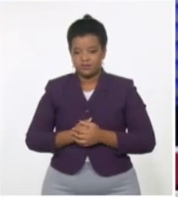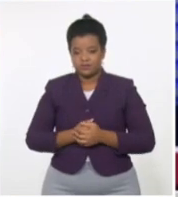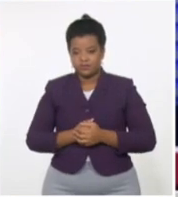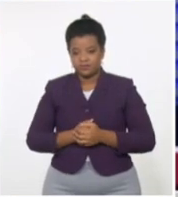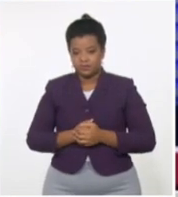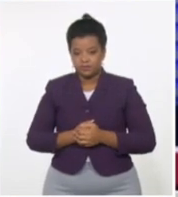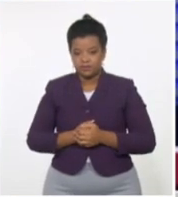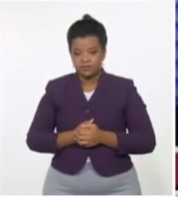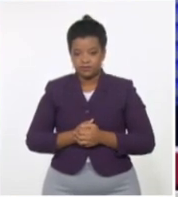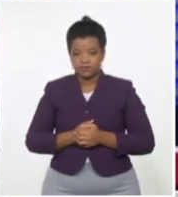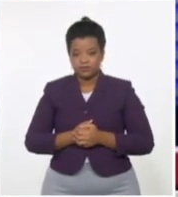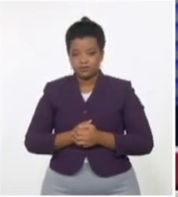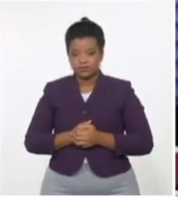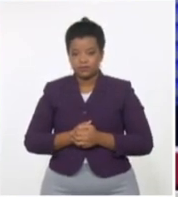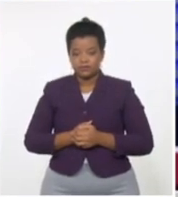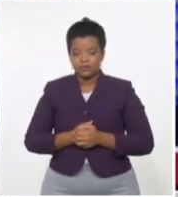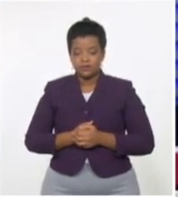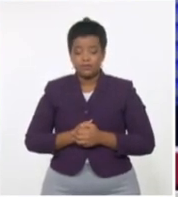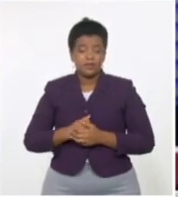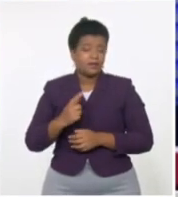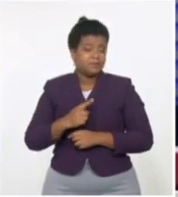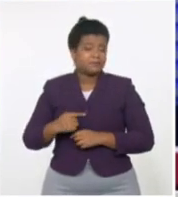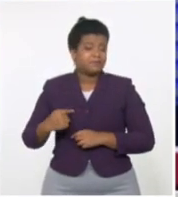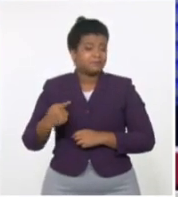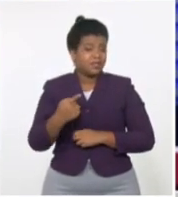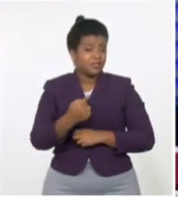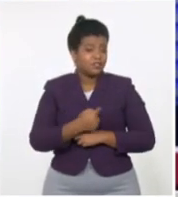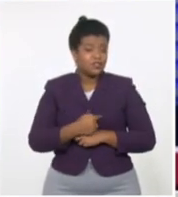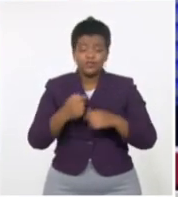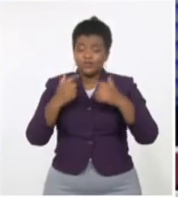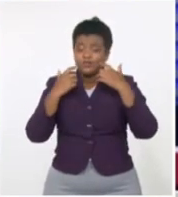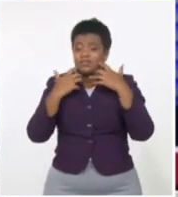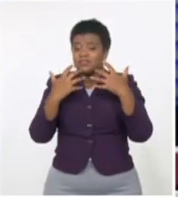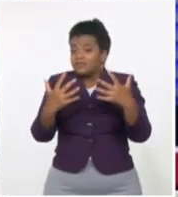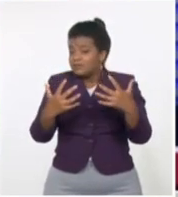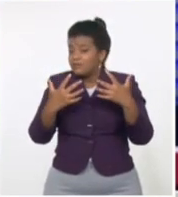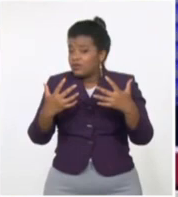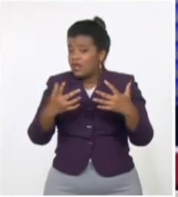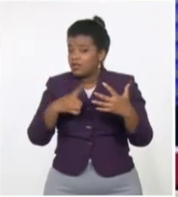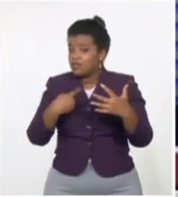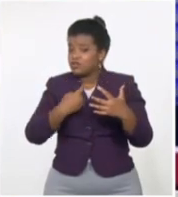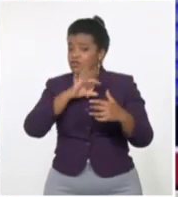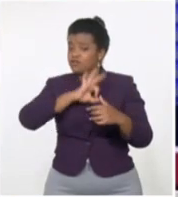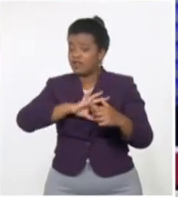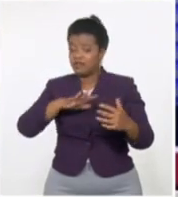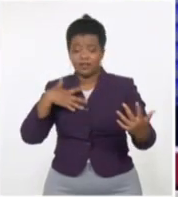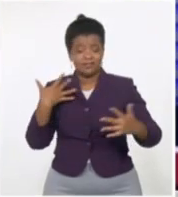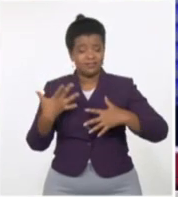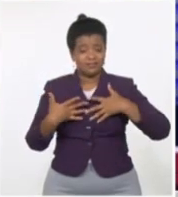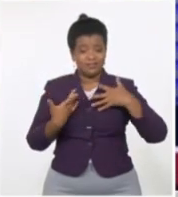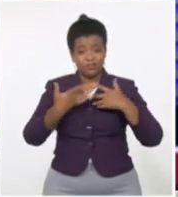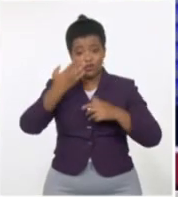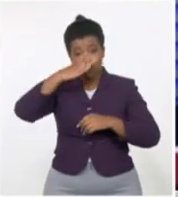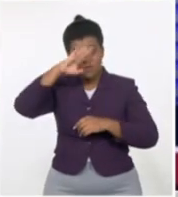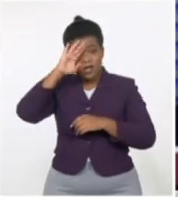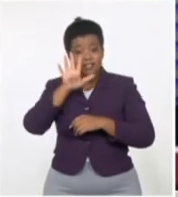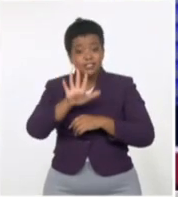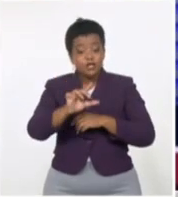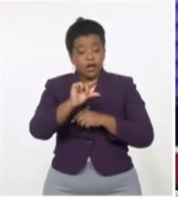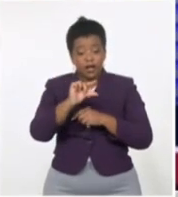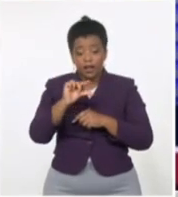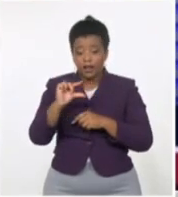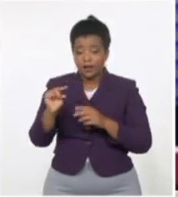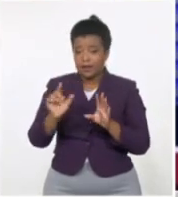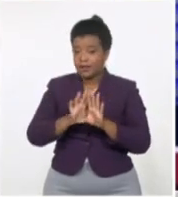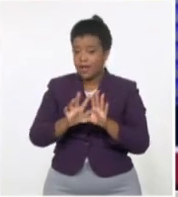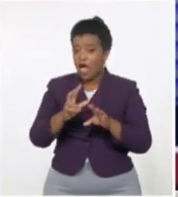personas. Yo creo que para nosotros es un alto honor poder contar en este país con 5 candidatos vacunales, 2 de ellos ya con